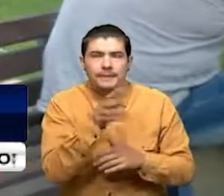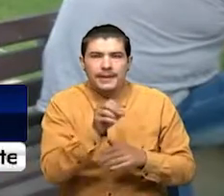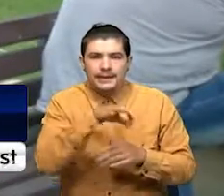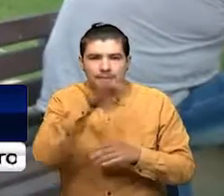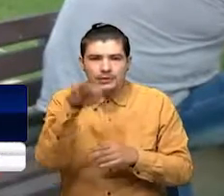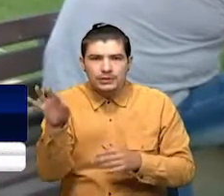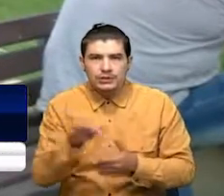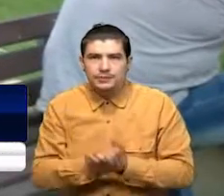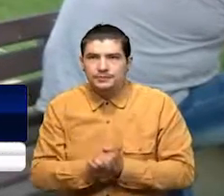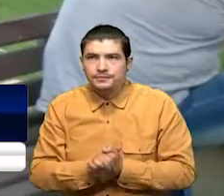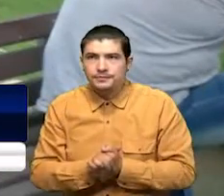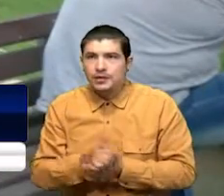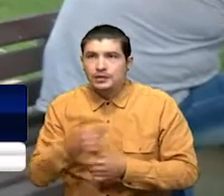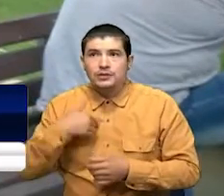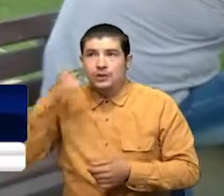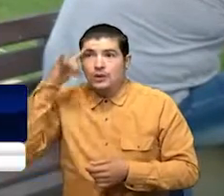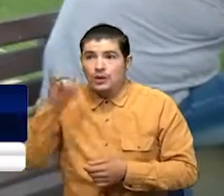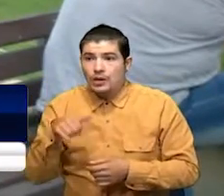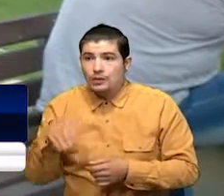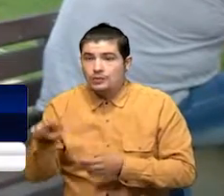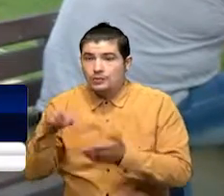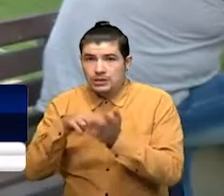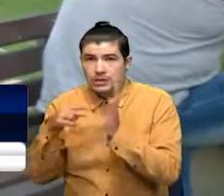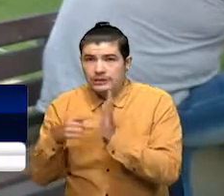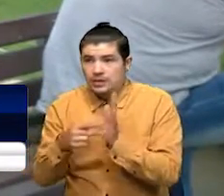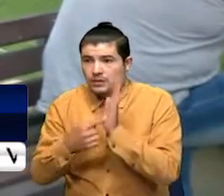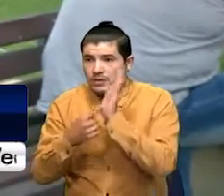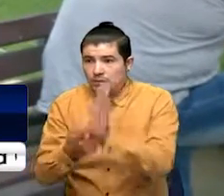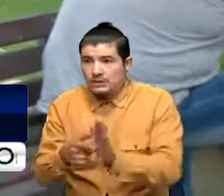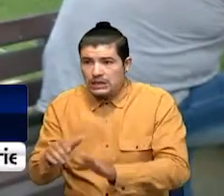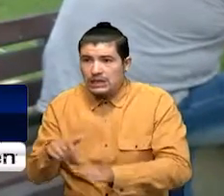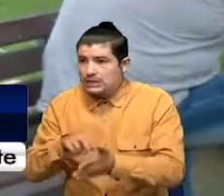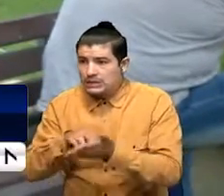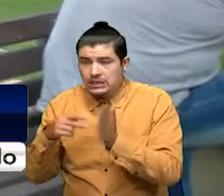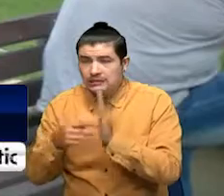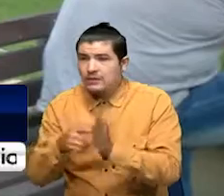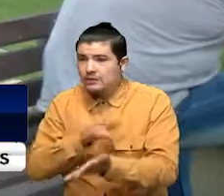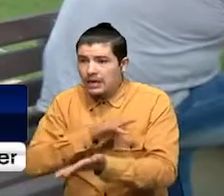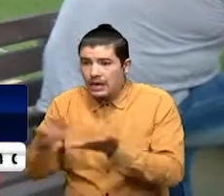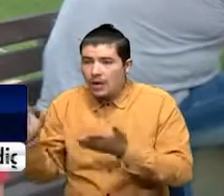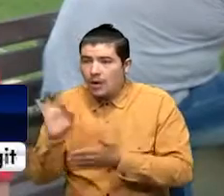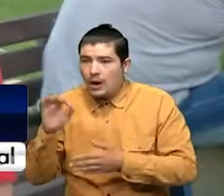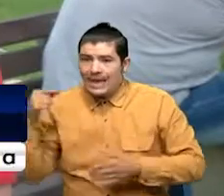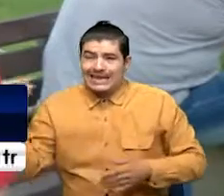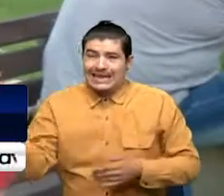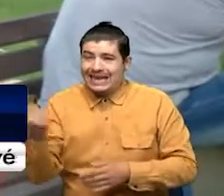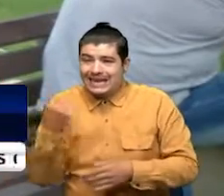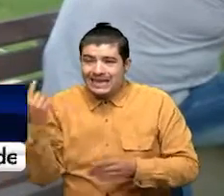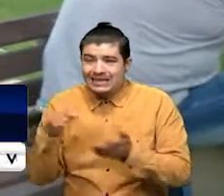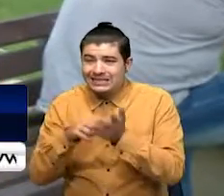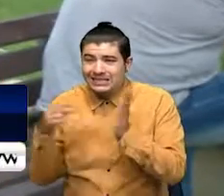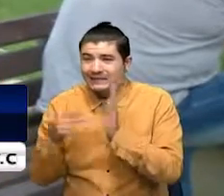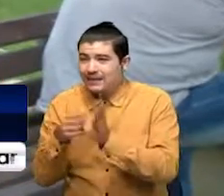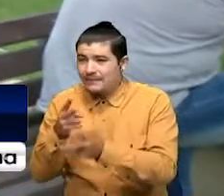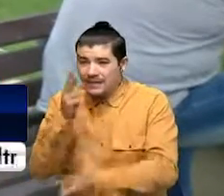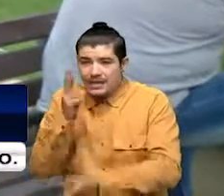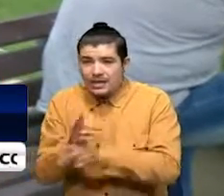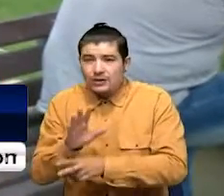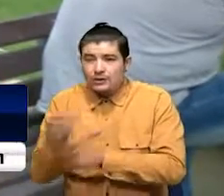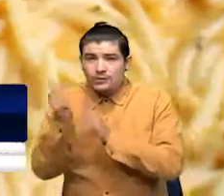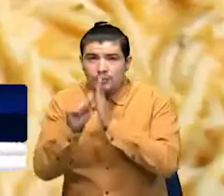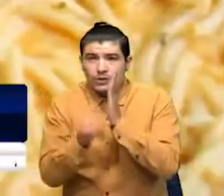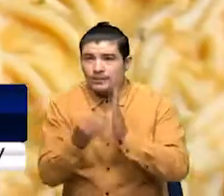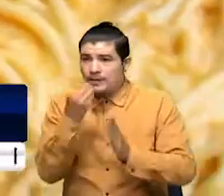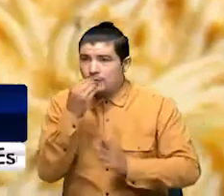ciento consideró que no es una muestra representativa para dar una alerta o una generalidad de riesgos que se presentan en el programa